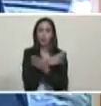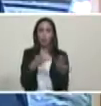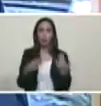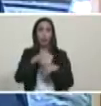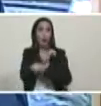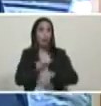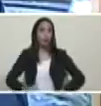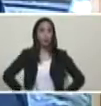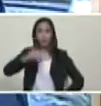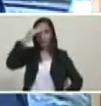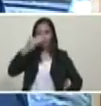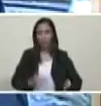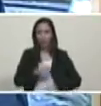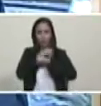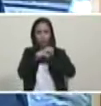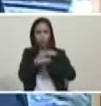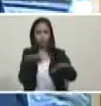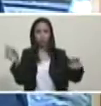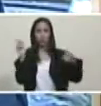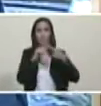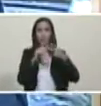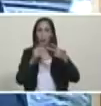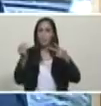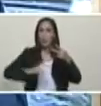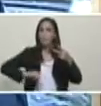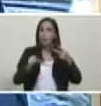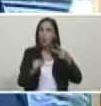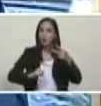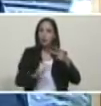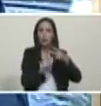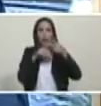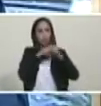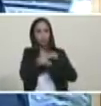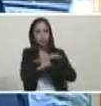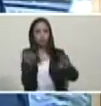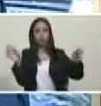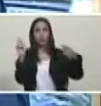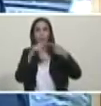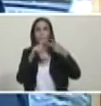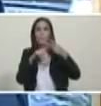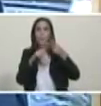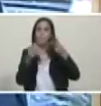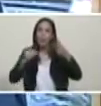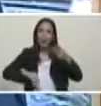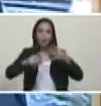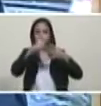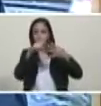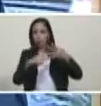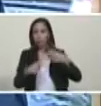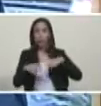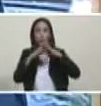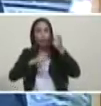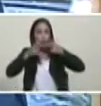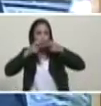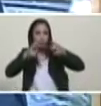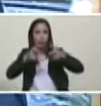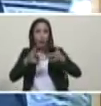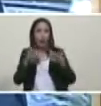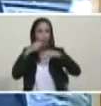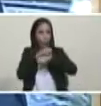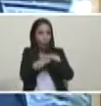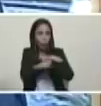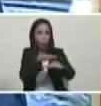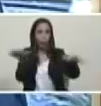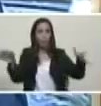Armada Nacional Bolivariana, toda la Policía Nacional Bolivariana, la Guardia Nacional Bolivariana se despliega